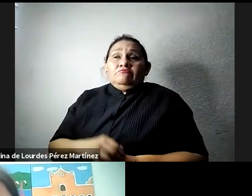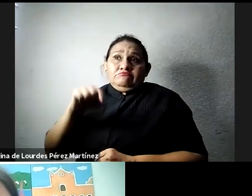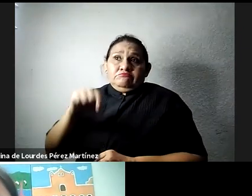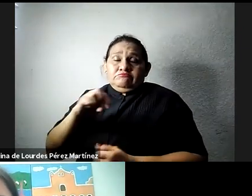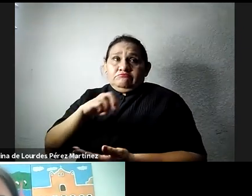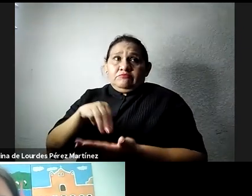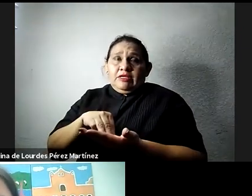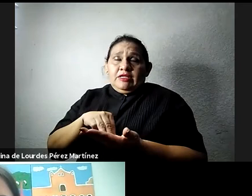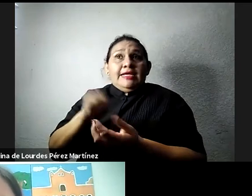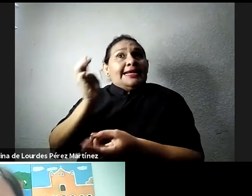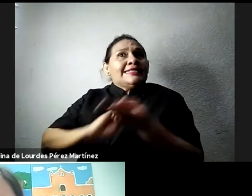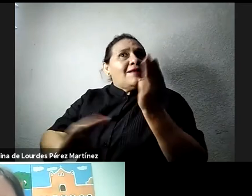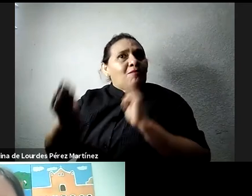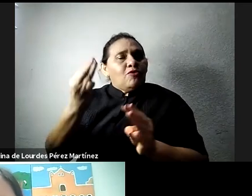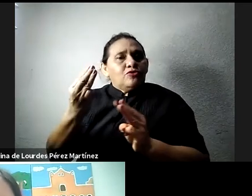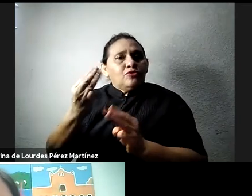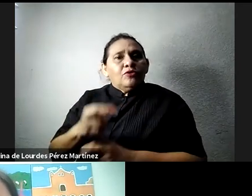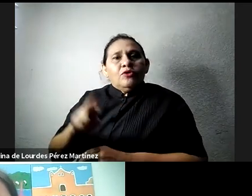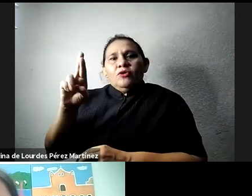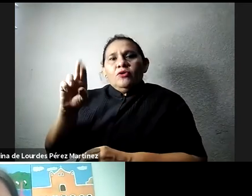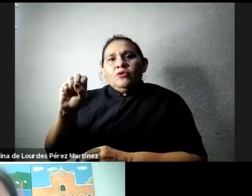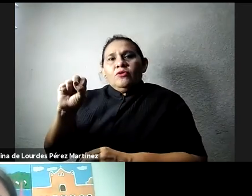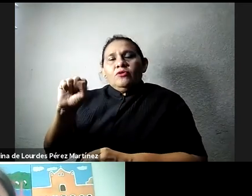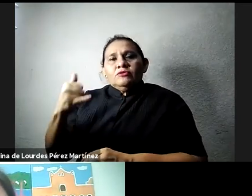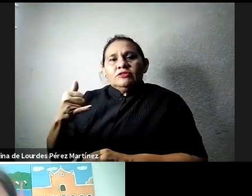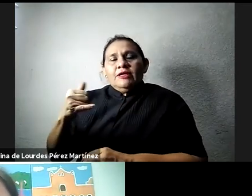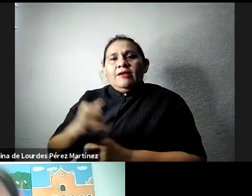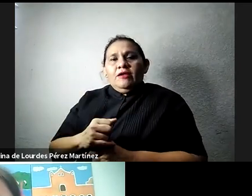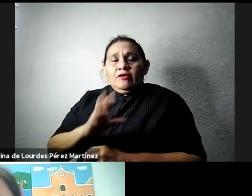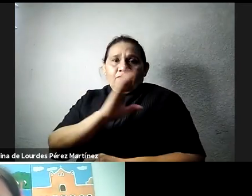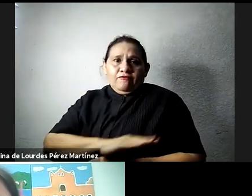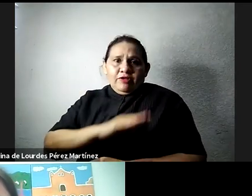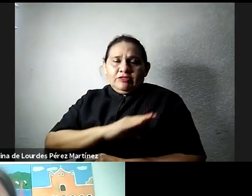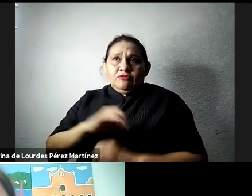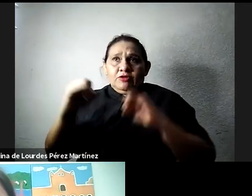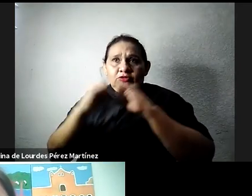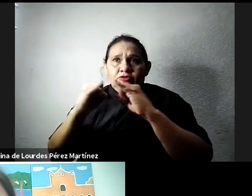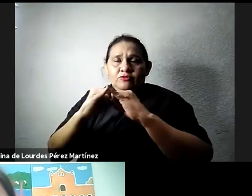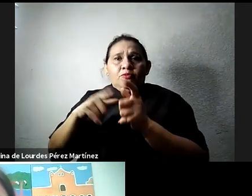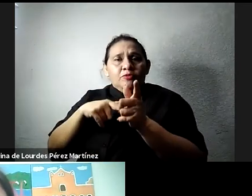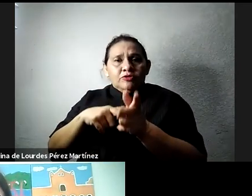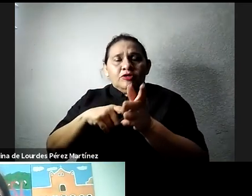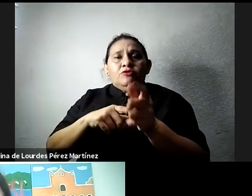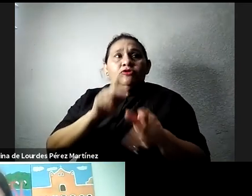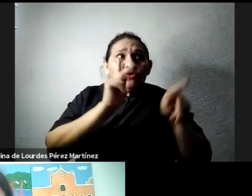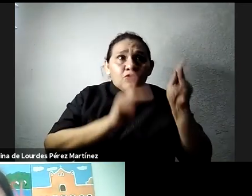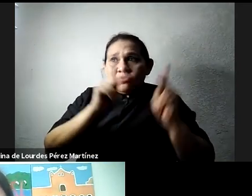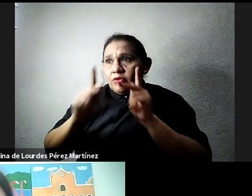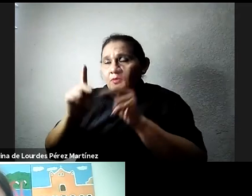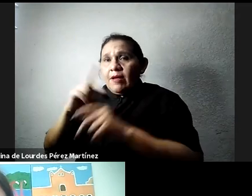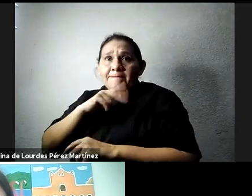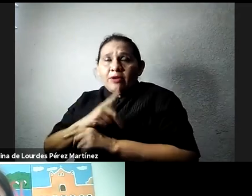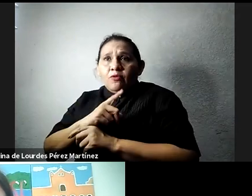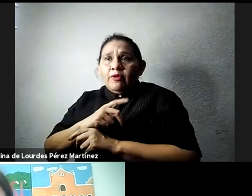Bueno, Rosy Canul, bueno, dice, felicito al instituto por continuar con estos conversatorios. Mejorar la